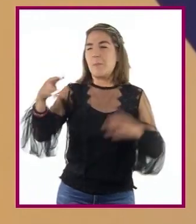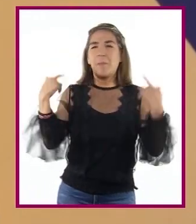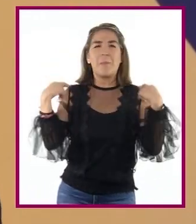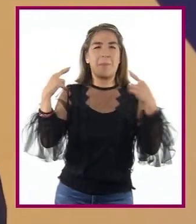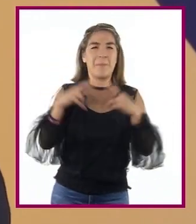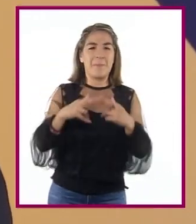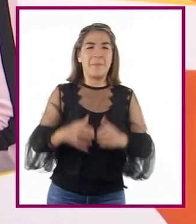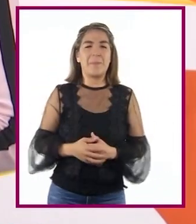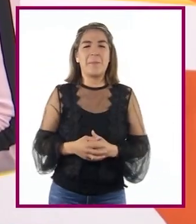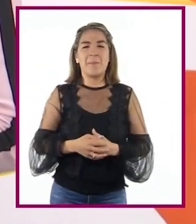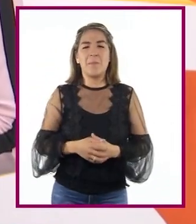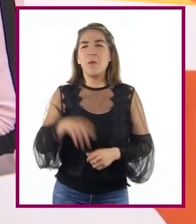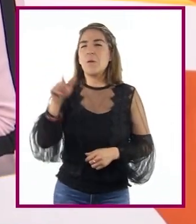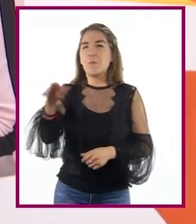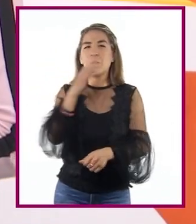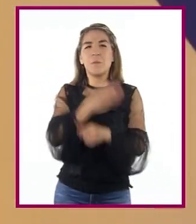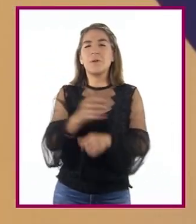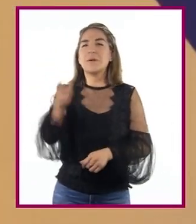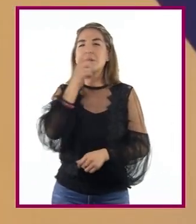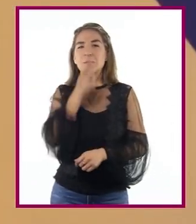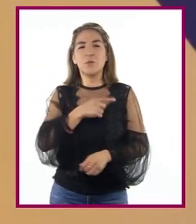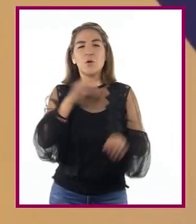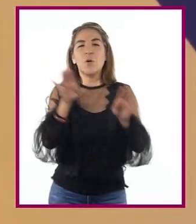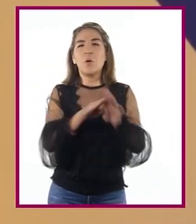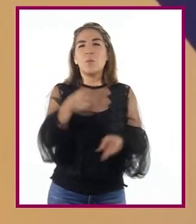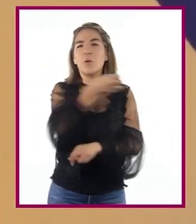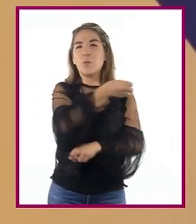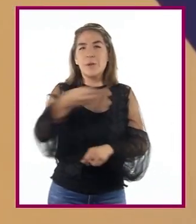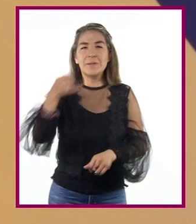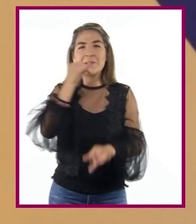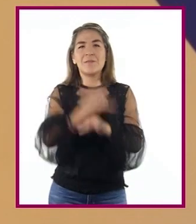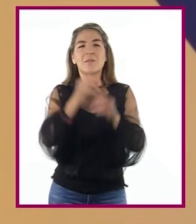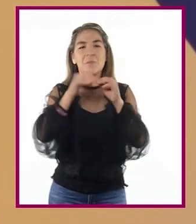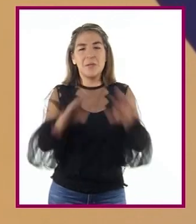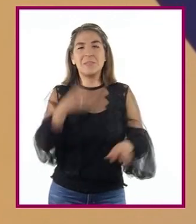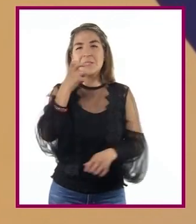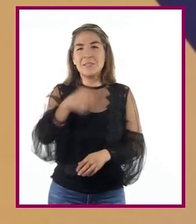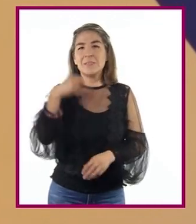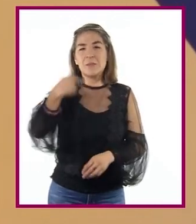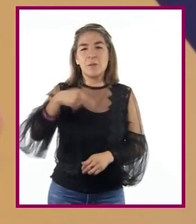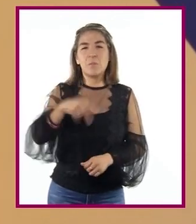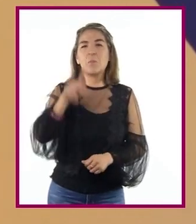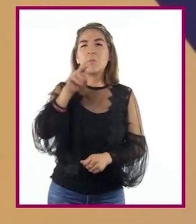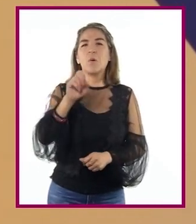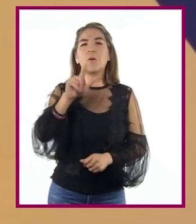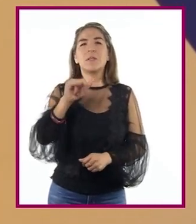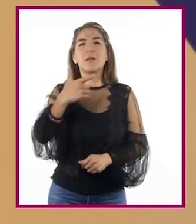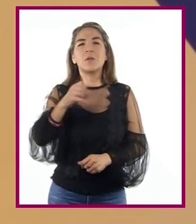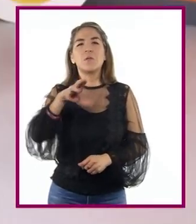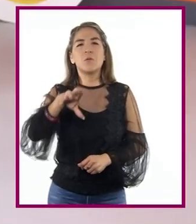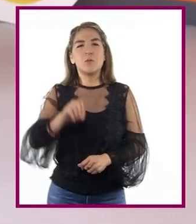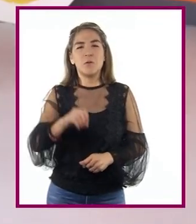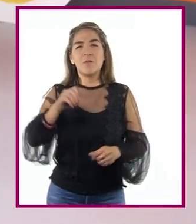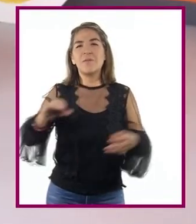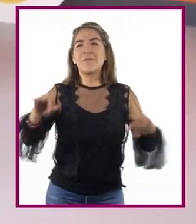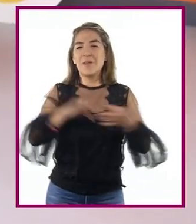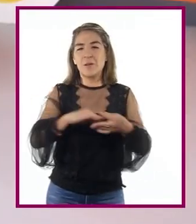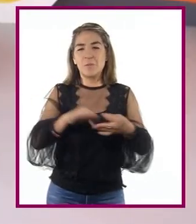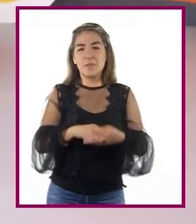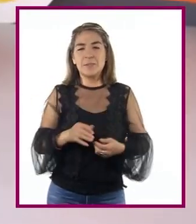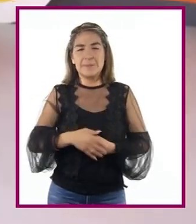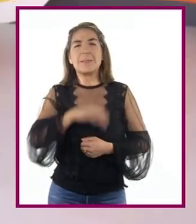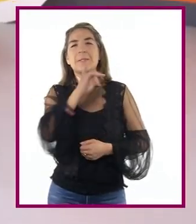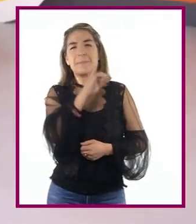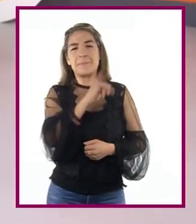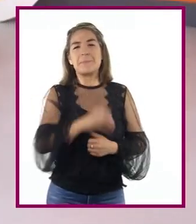Jessica, ¿qué nos puede decir del organizador de datos de nombre polígono de frecuencias?